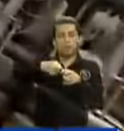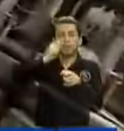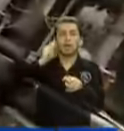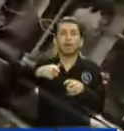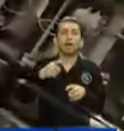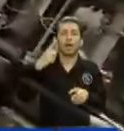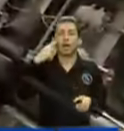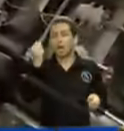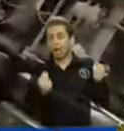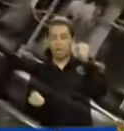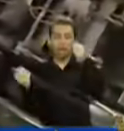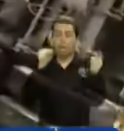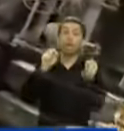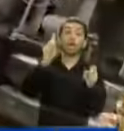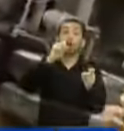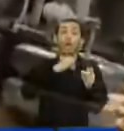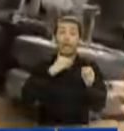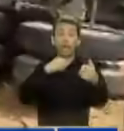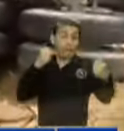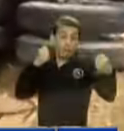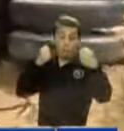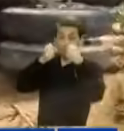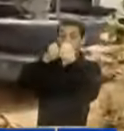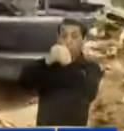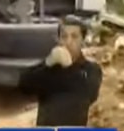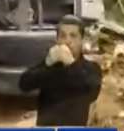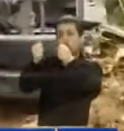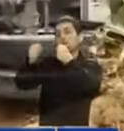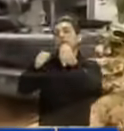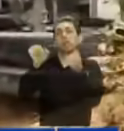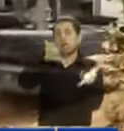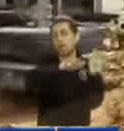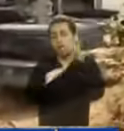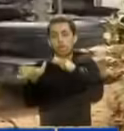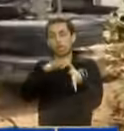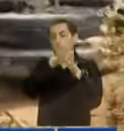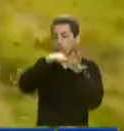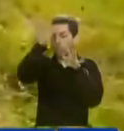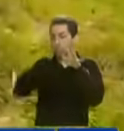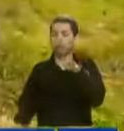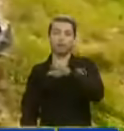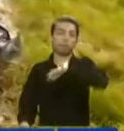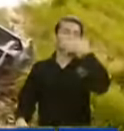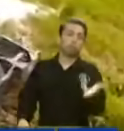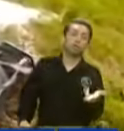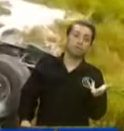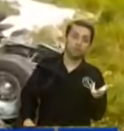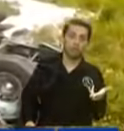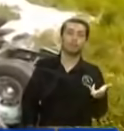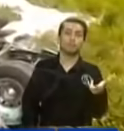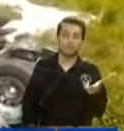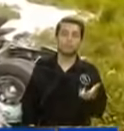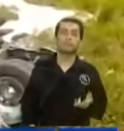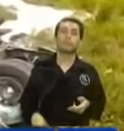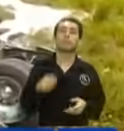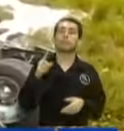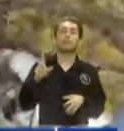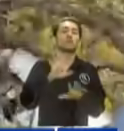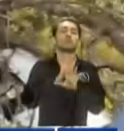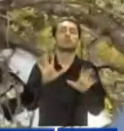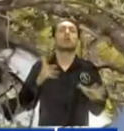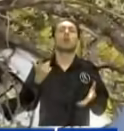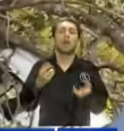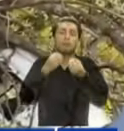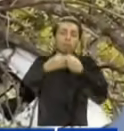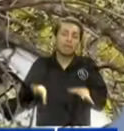chocar de frente fue que terminaron en este pequeño abismo. Al final, solo hubieron daños materiales